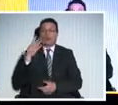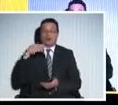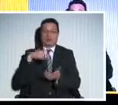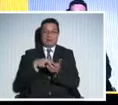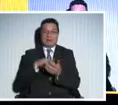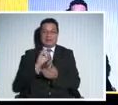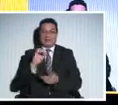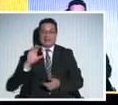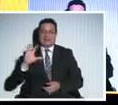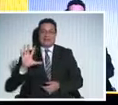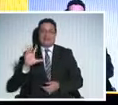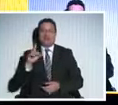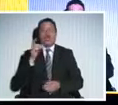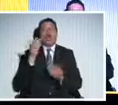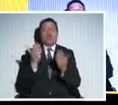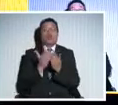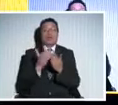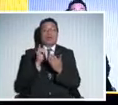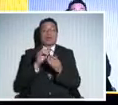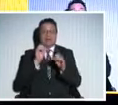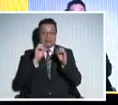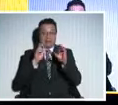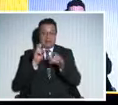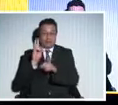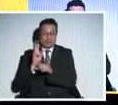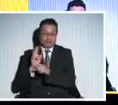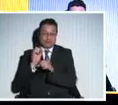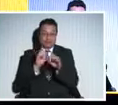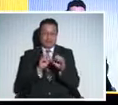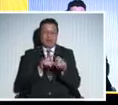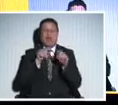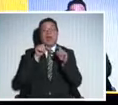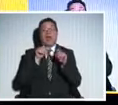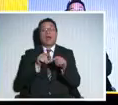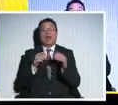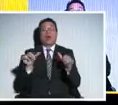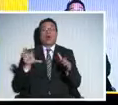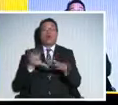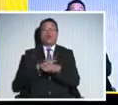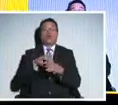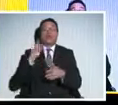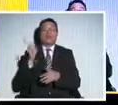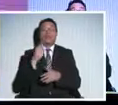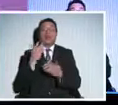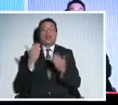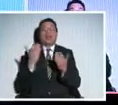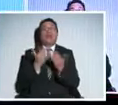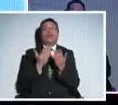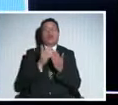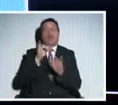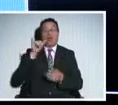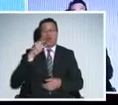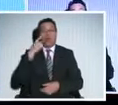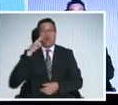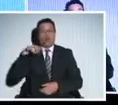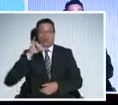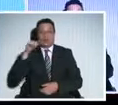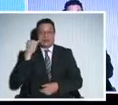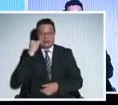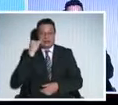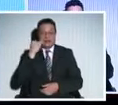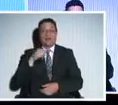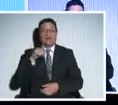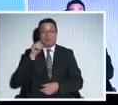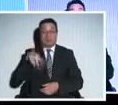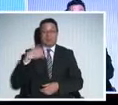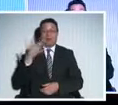224.005 estudiantes y educadoras de la Junta Nacional de Jardines Infantiles, JUNJI. Más adelante, cuando estaba en kinder,